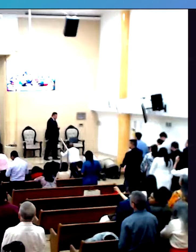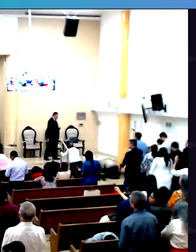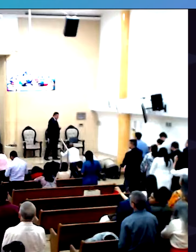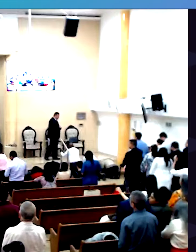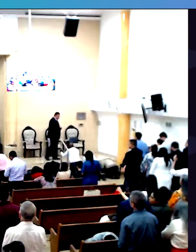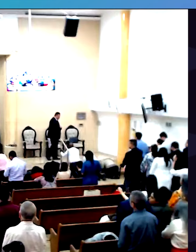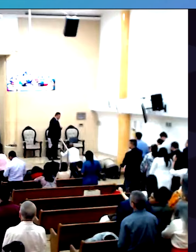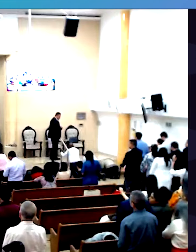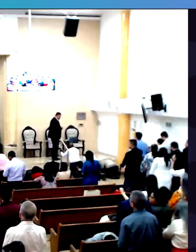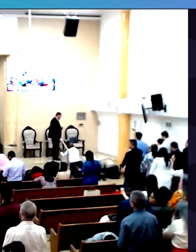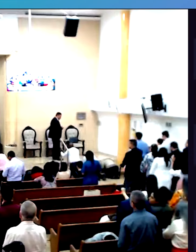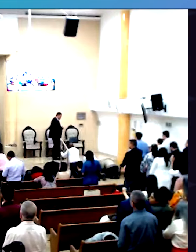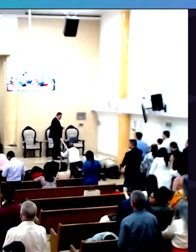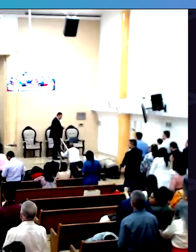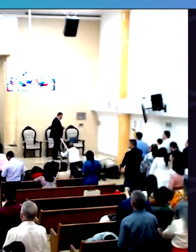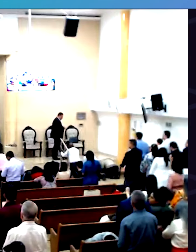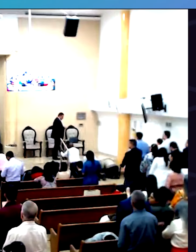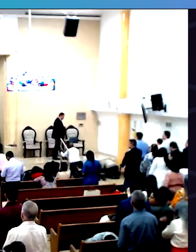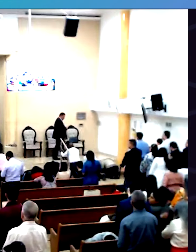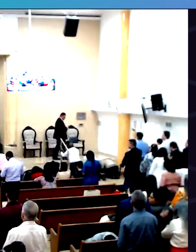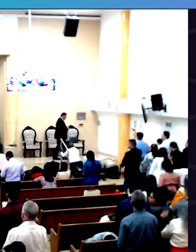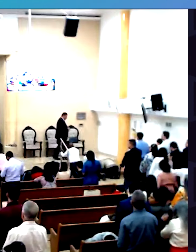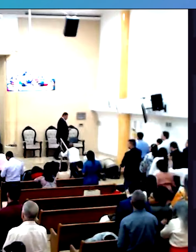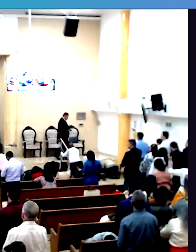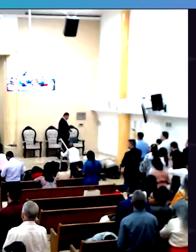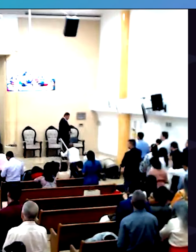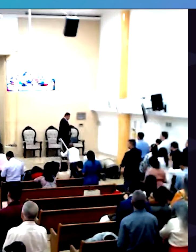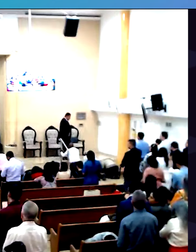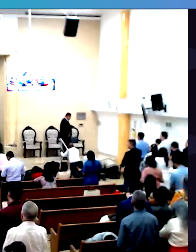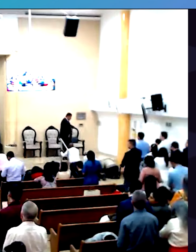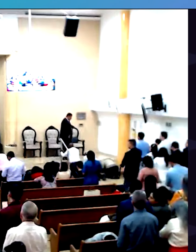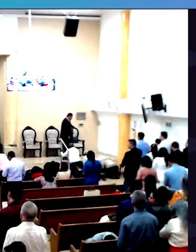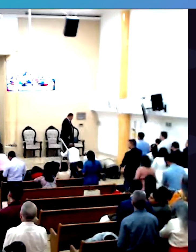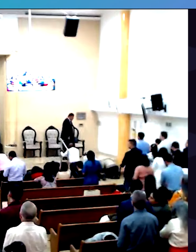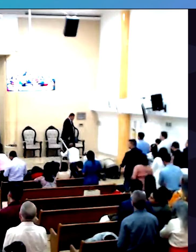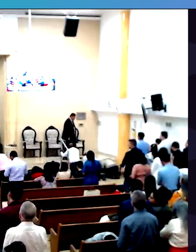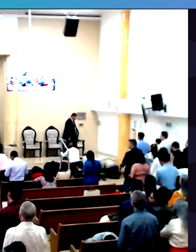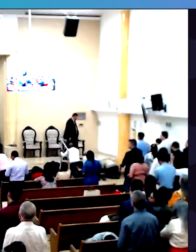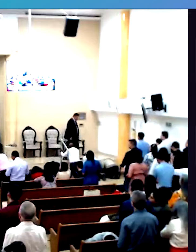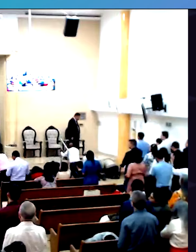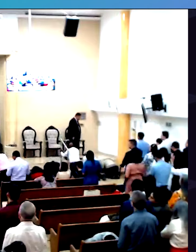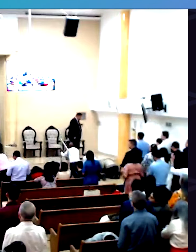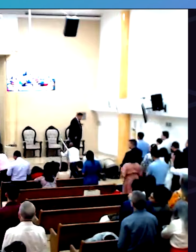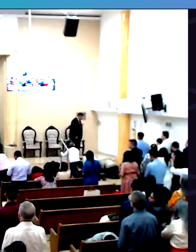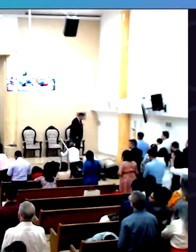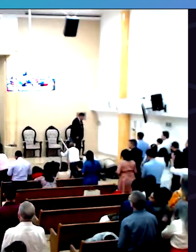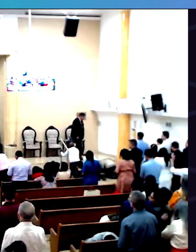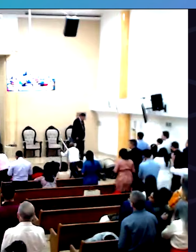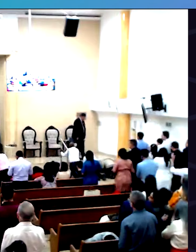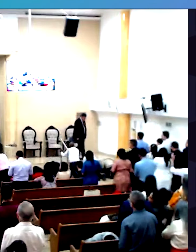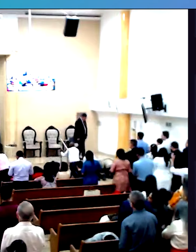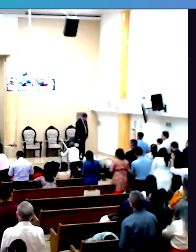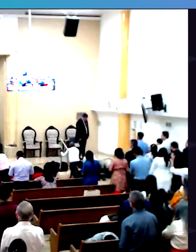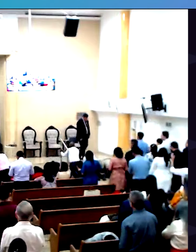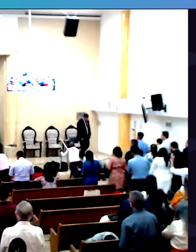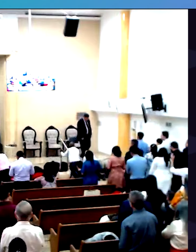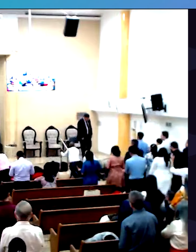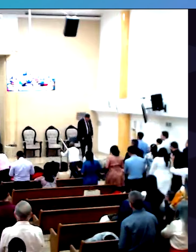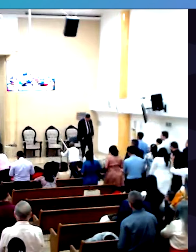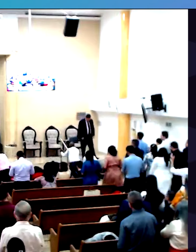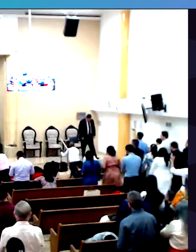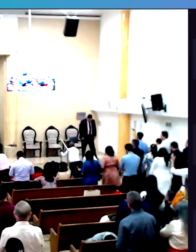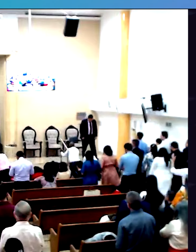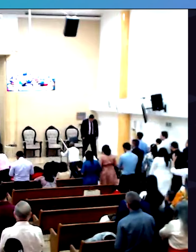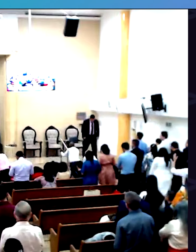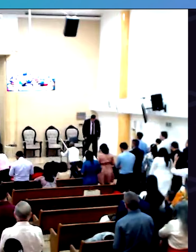Señor, desea que usted pueda superar las aflicciones, seguir adelante en medio de los problemas, de las dificultades, lo que nosotros